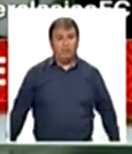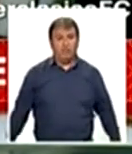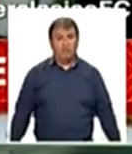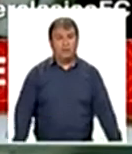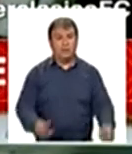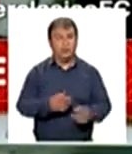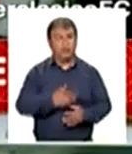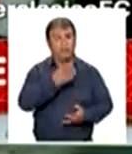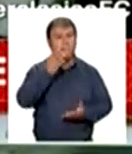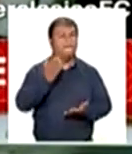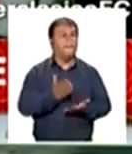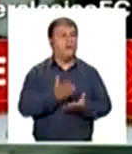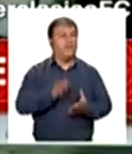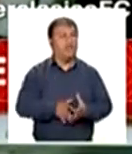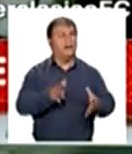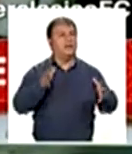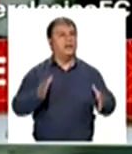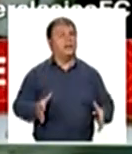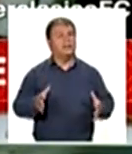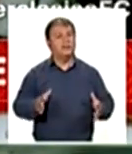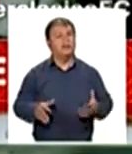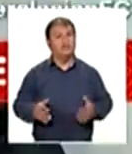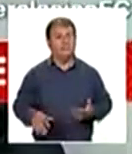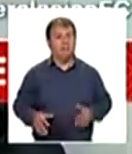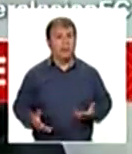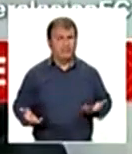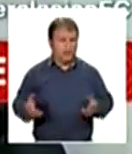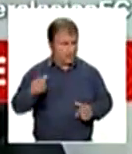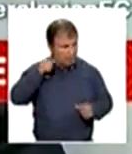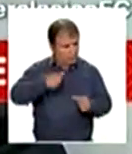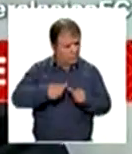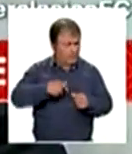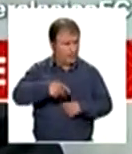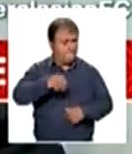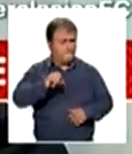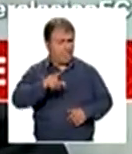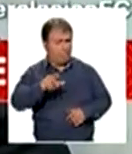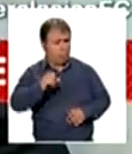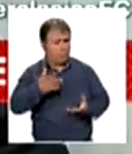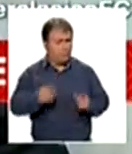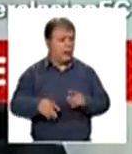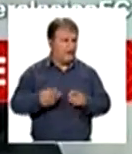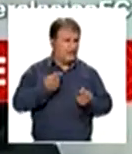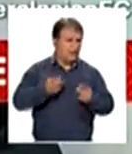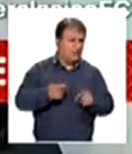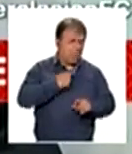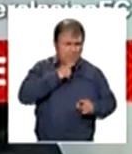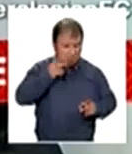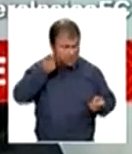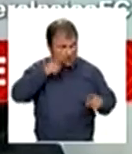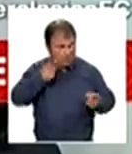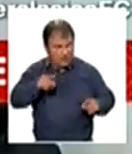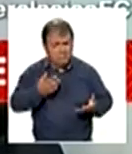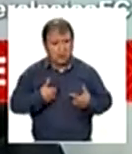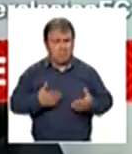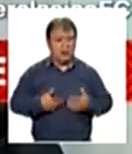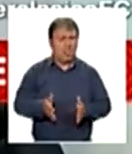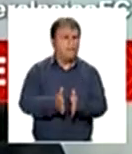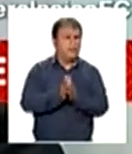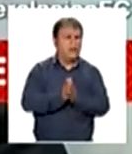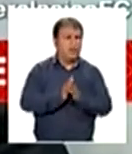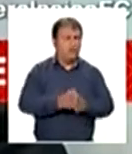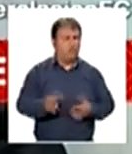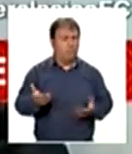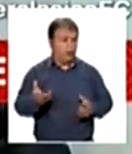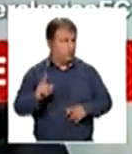es un problemón grande. Los días anteriores, Paolo Guerrero, recuerdan que había sido polémica o no, que algunos estábamos de acuerdo, otros no, que había pedido al